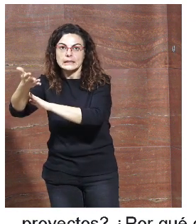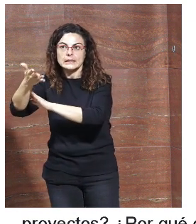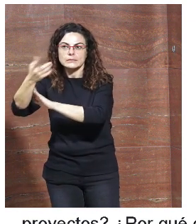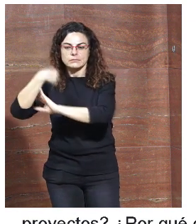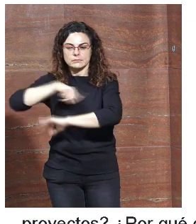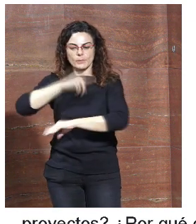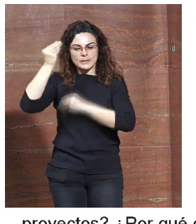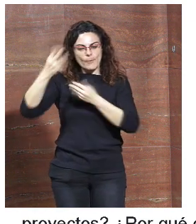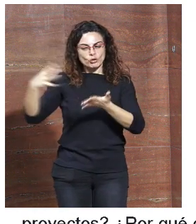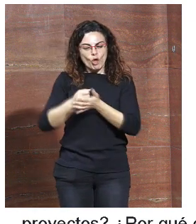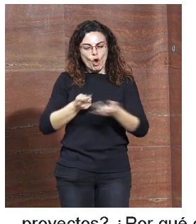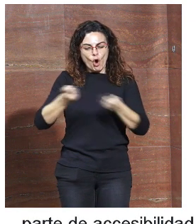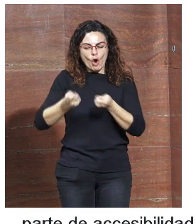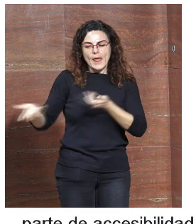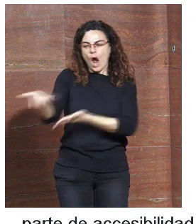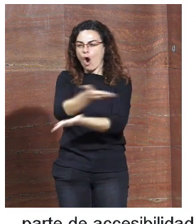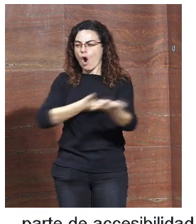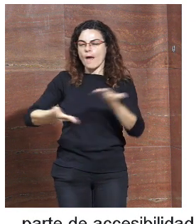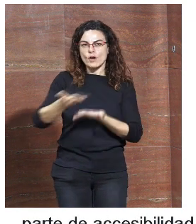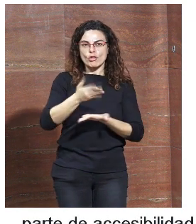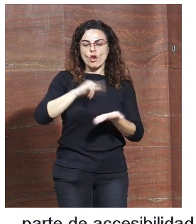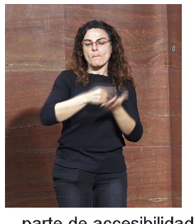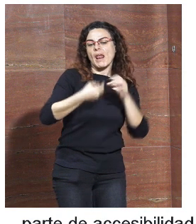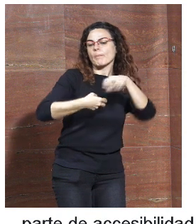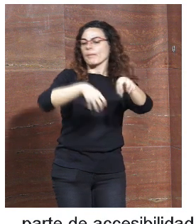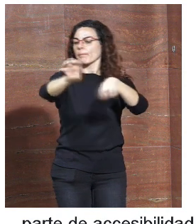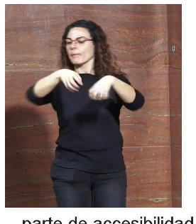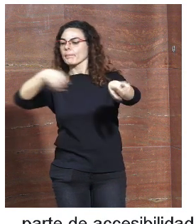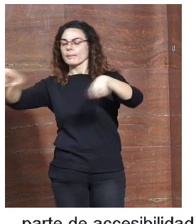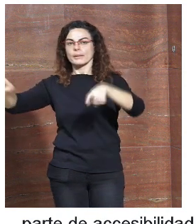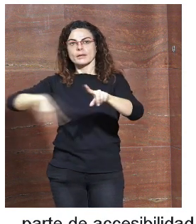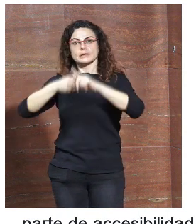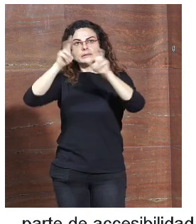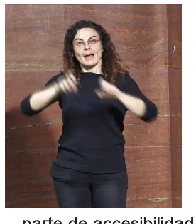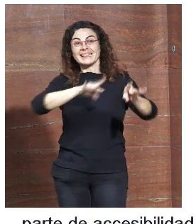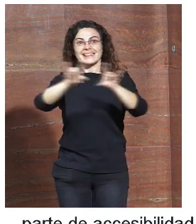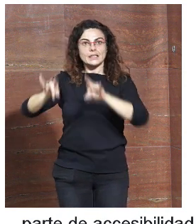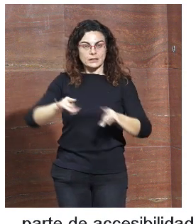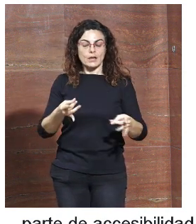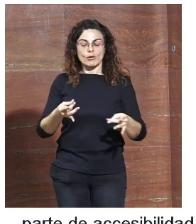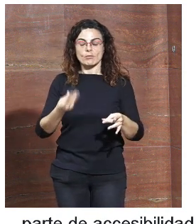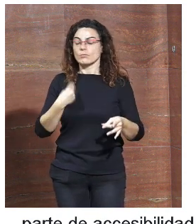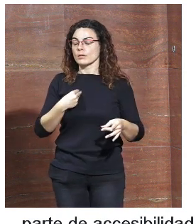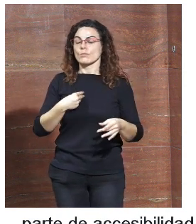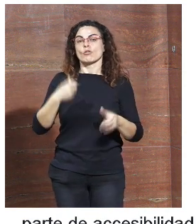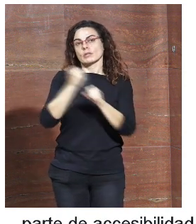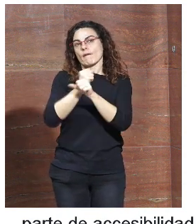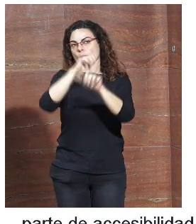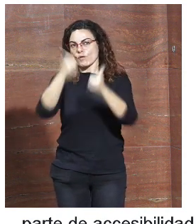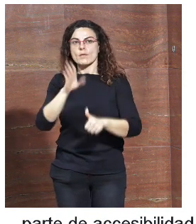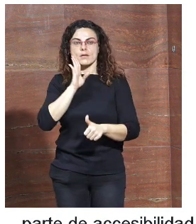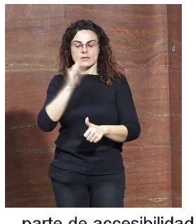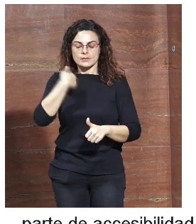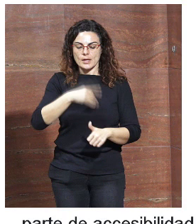¿no?, coordinar las cosas. Luego todo un tema de desigualdad territorial, el tema de trabajar en base a mínimos, que ya se ha comentado, la